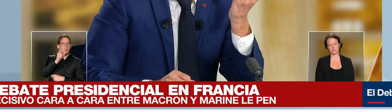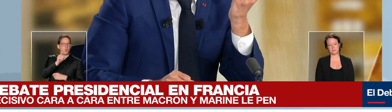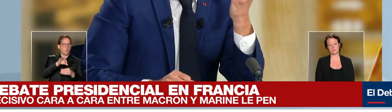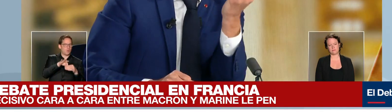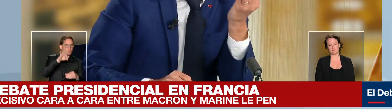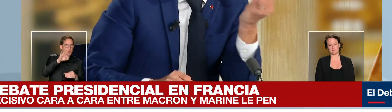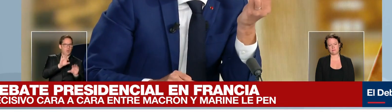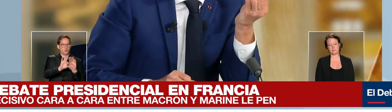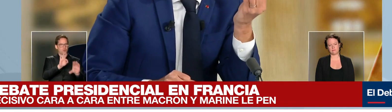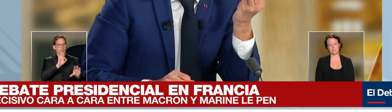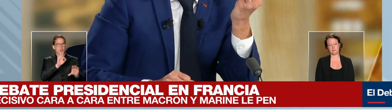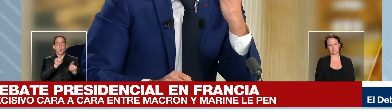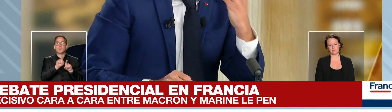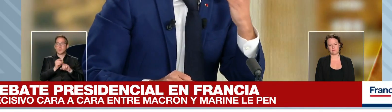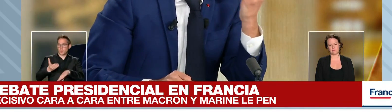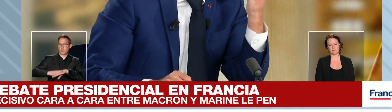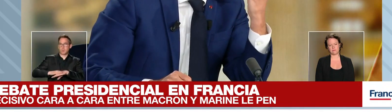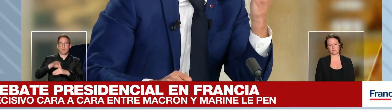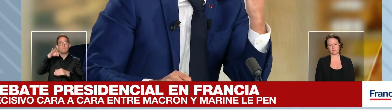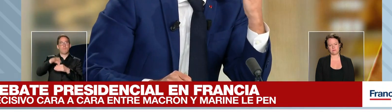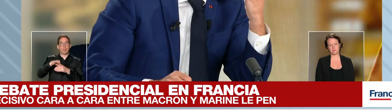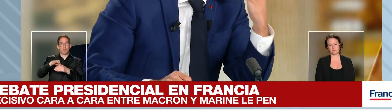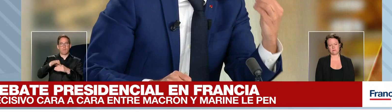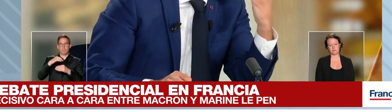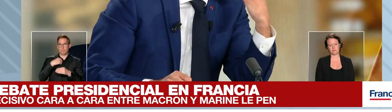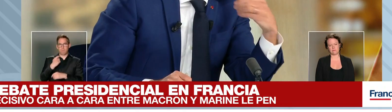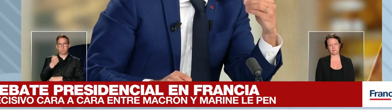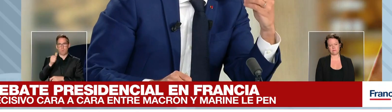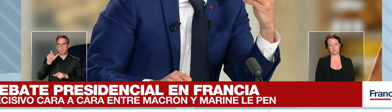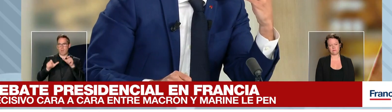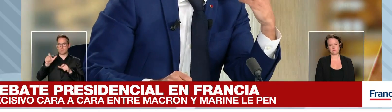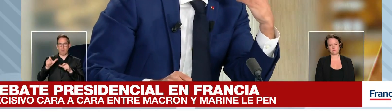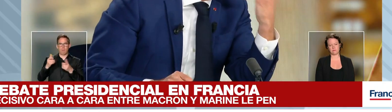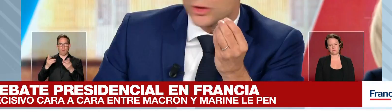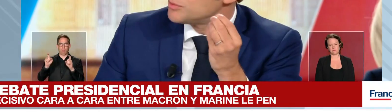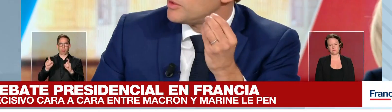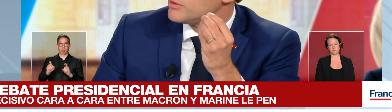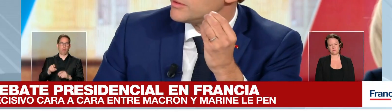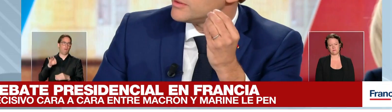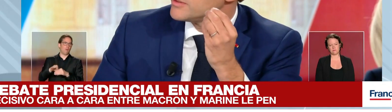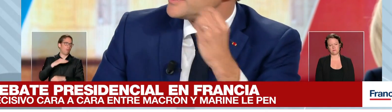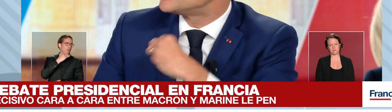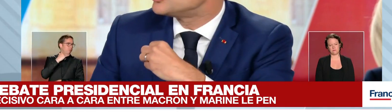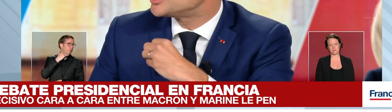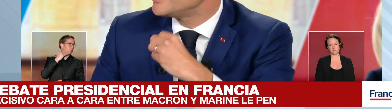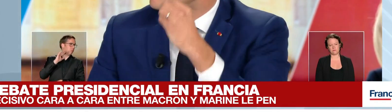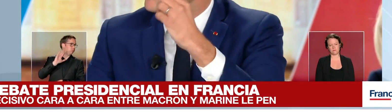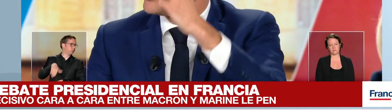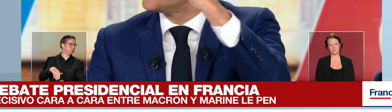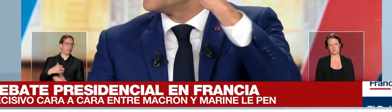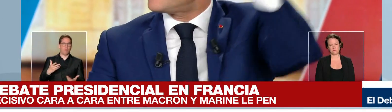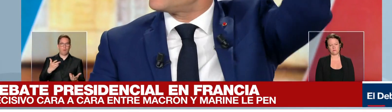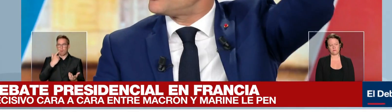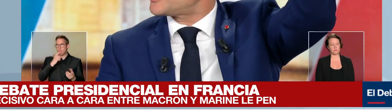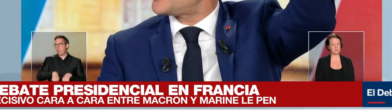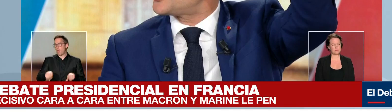también hablamos de poca participación. Los compatriotas quieren ser actores de los cambios que los